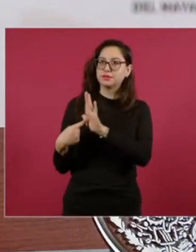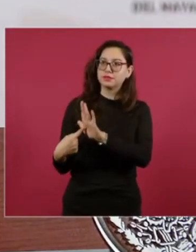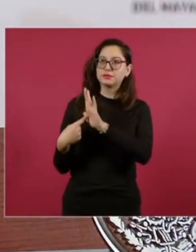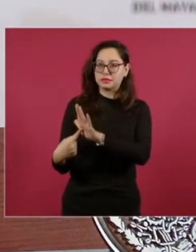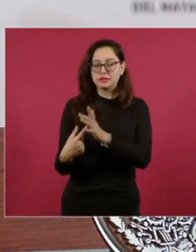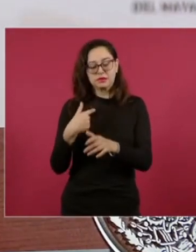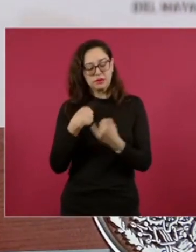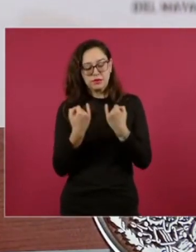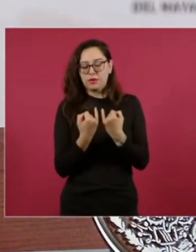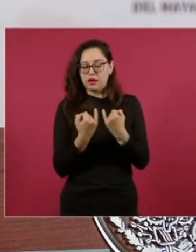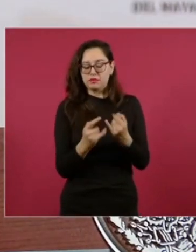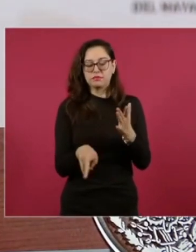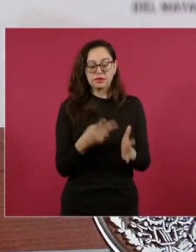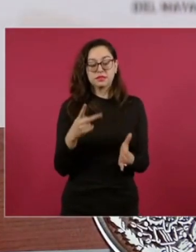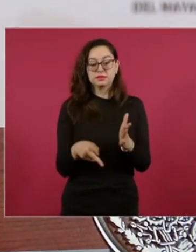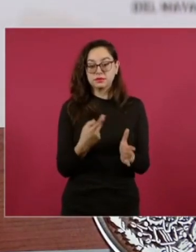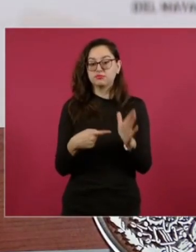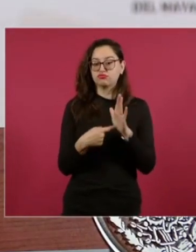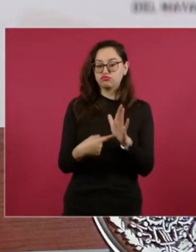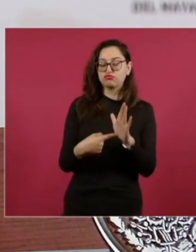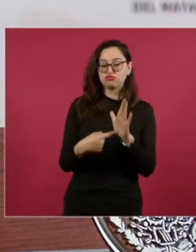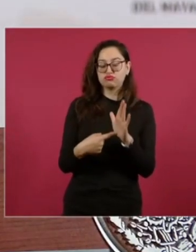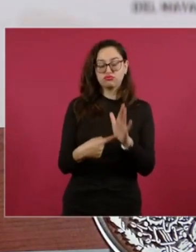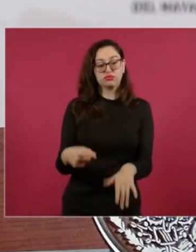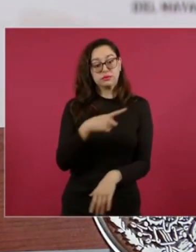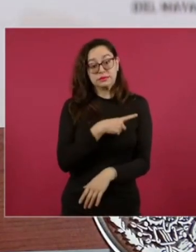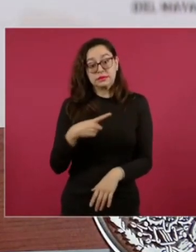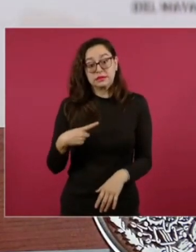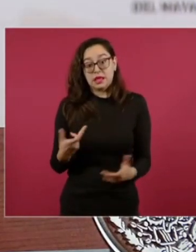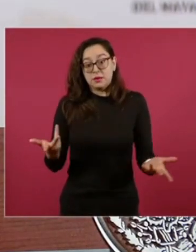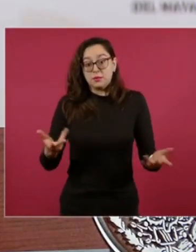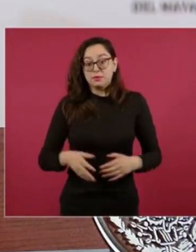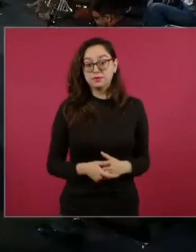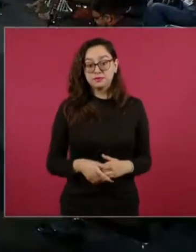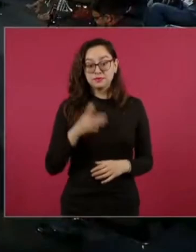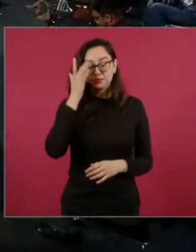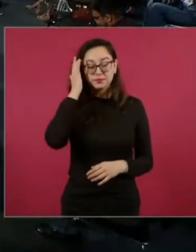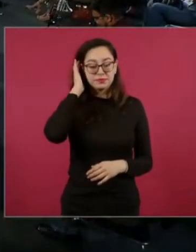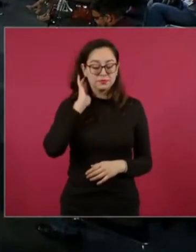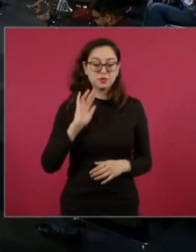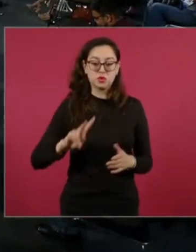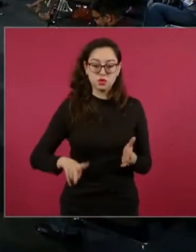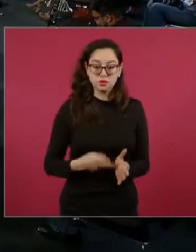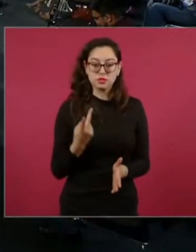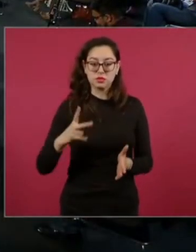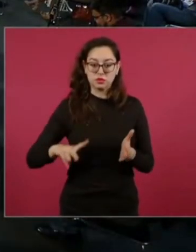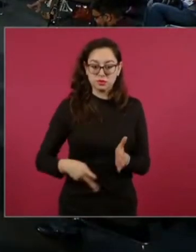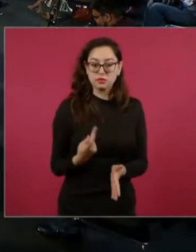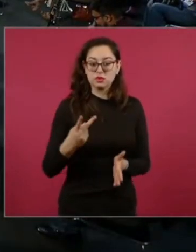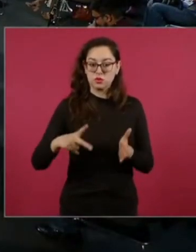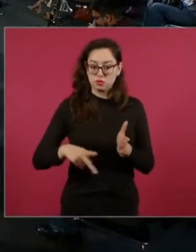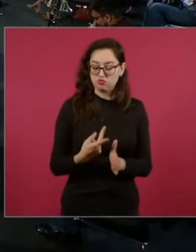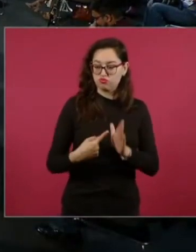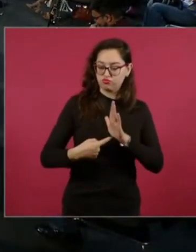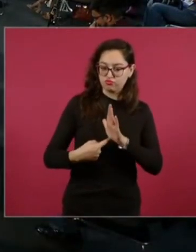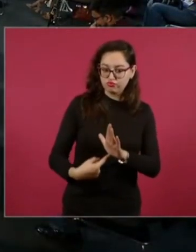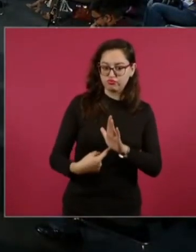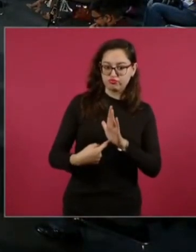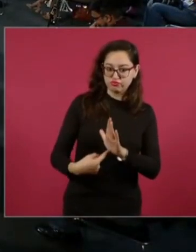millones y millones de pesos en paraísos fiscales. A ellos no les importa que el pueblo